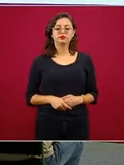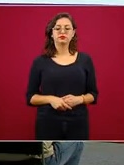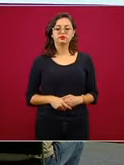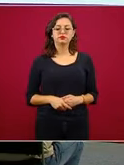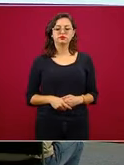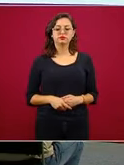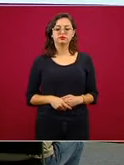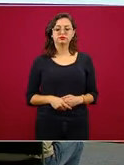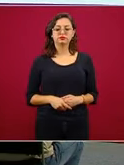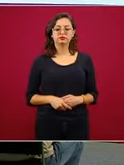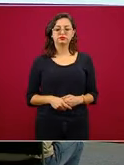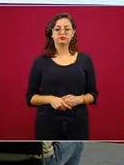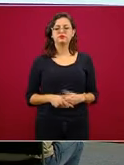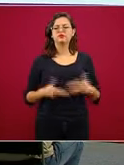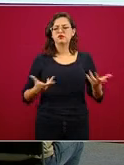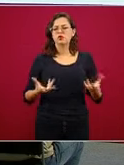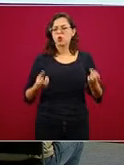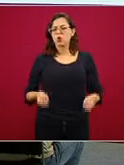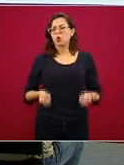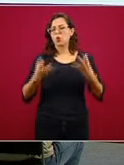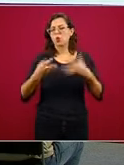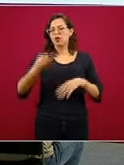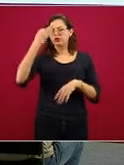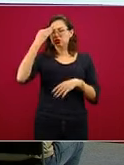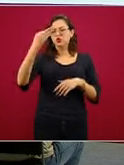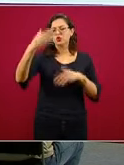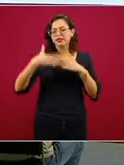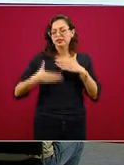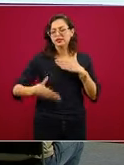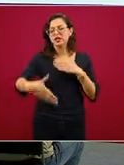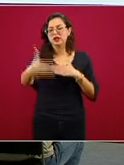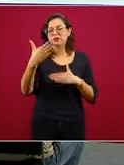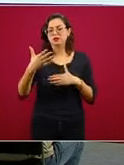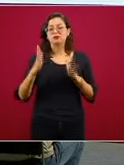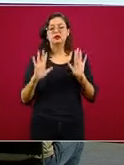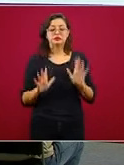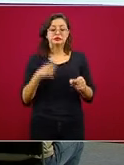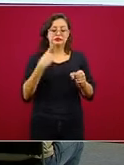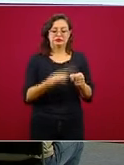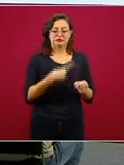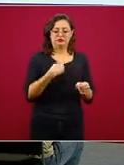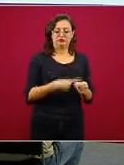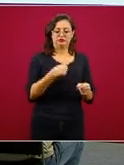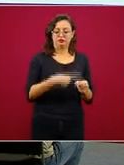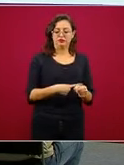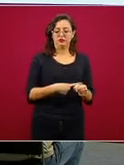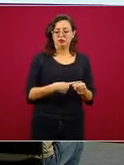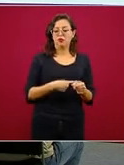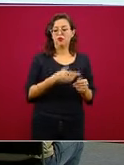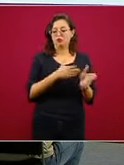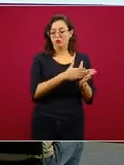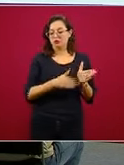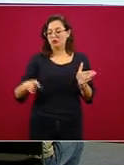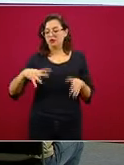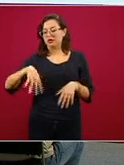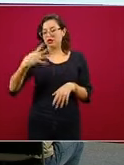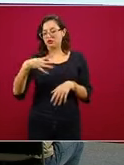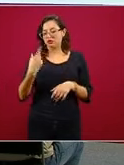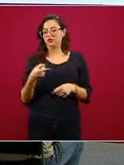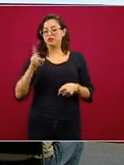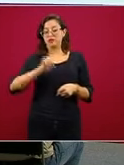promedio. ¿En cuánto tiempo? Durante el tiempo que dura su enfermedad. ¿Cuál es ese tiempo? 14